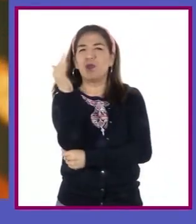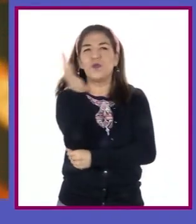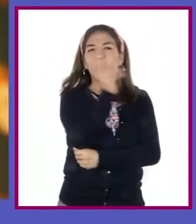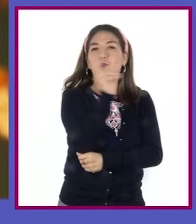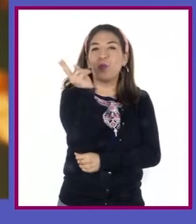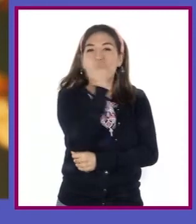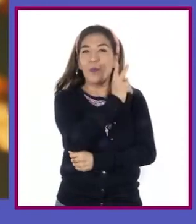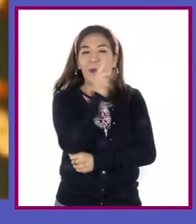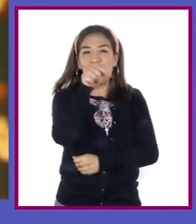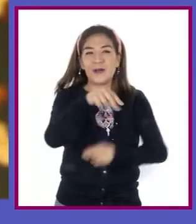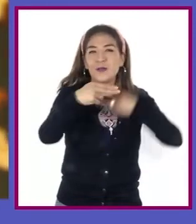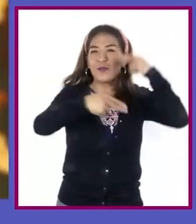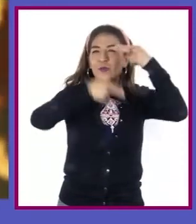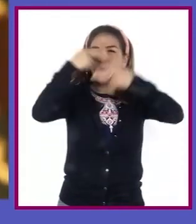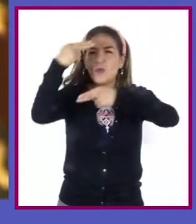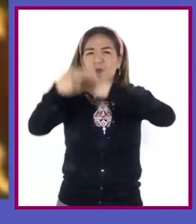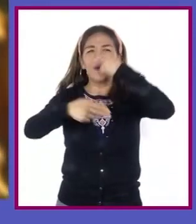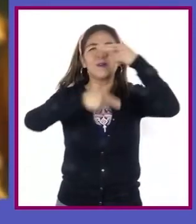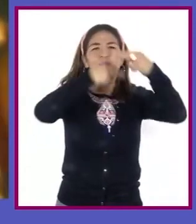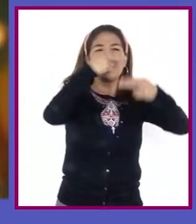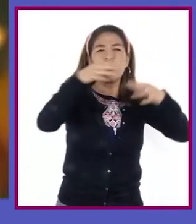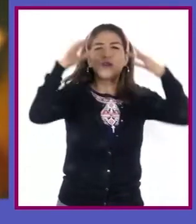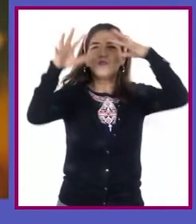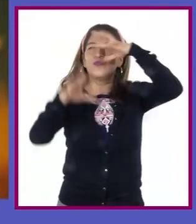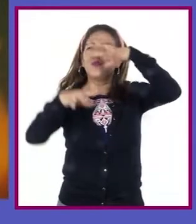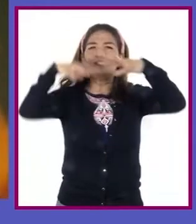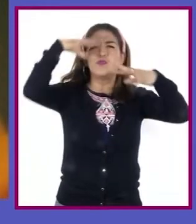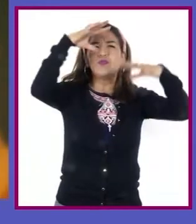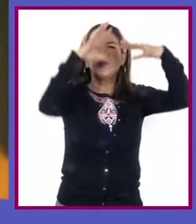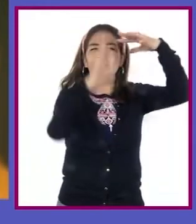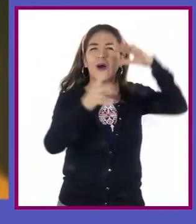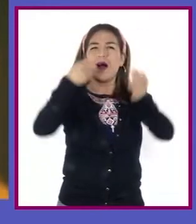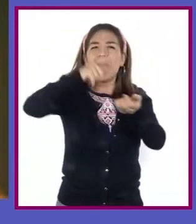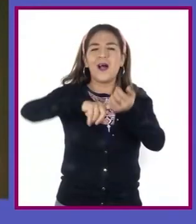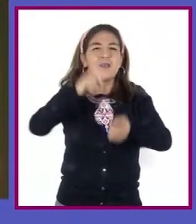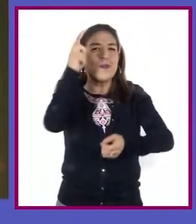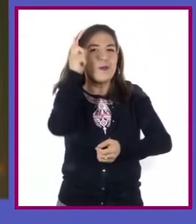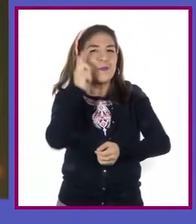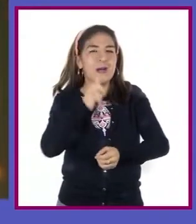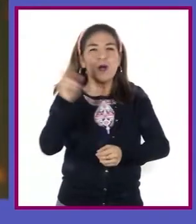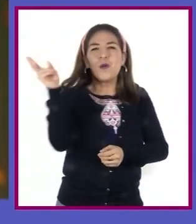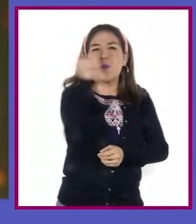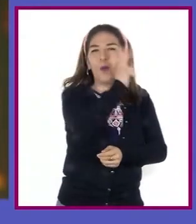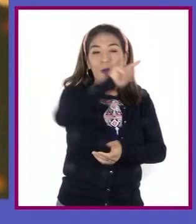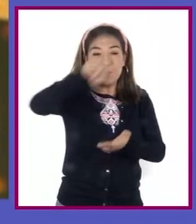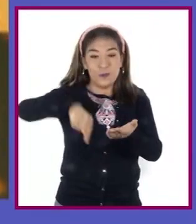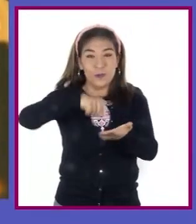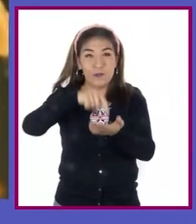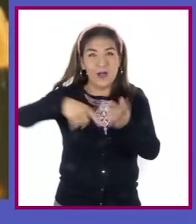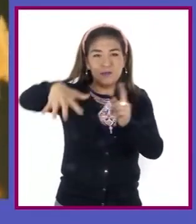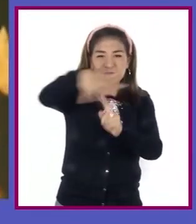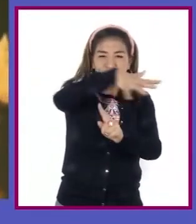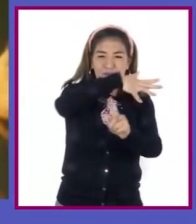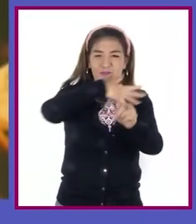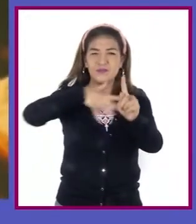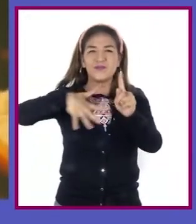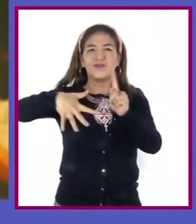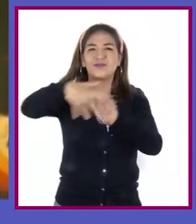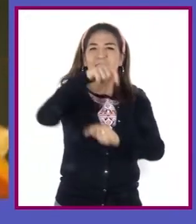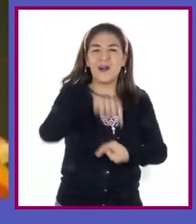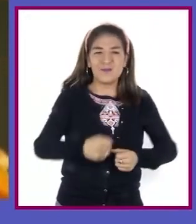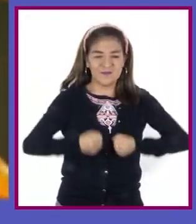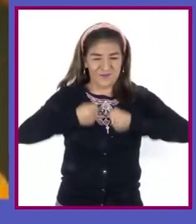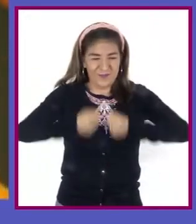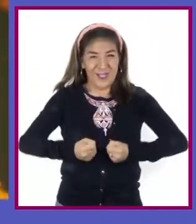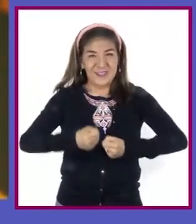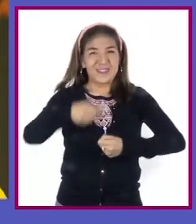rosal. Nubes y nubes flotan dormidas, algas del aire, todo el espacio gira con ellas, fuerza